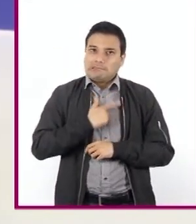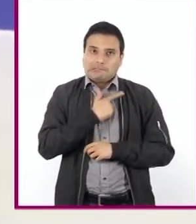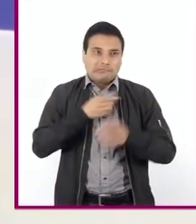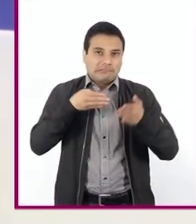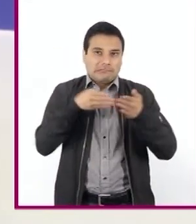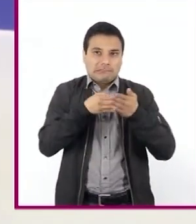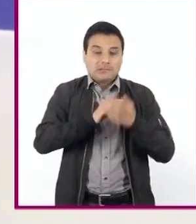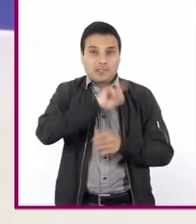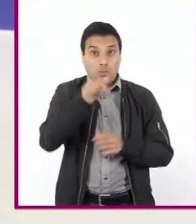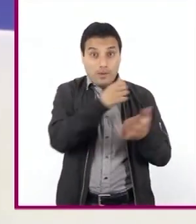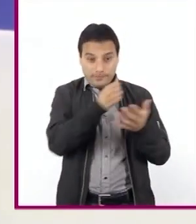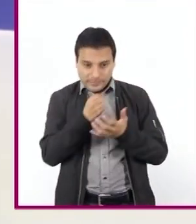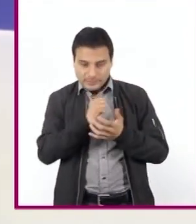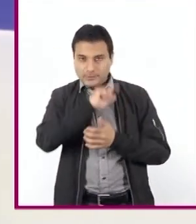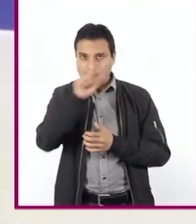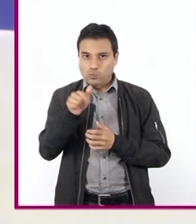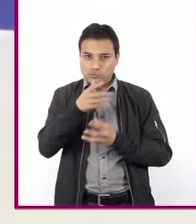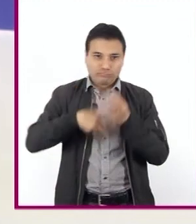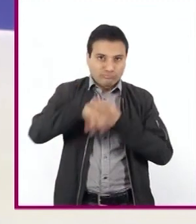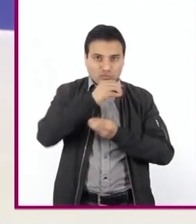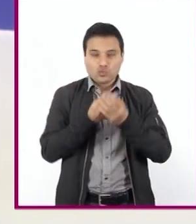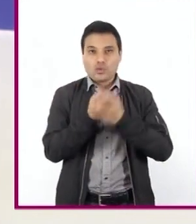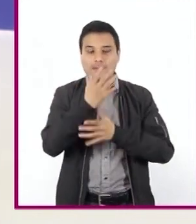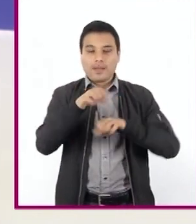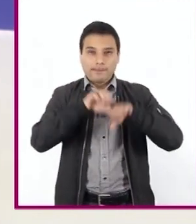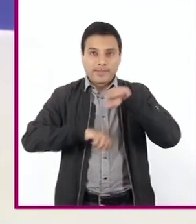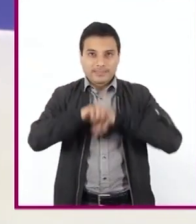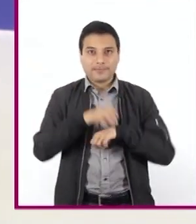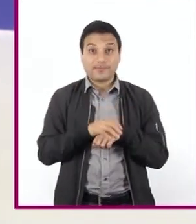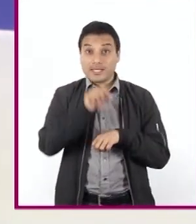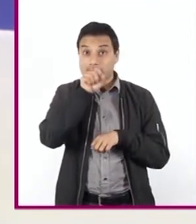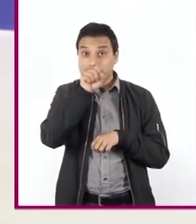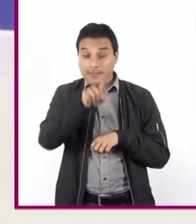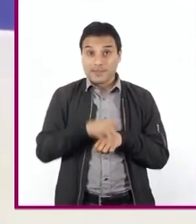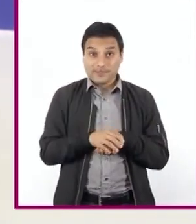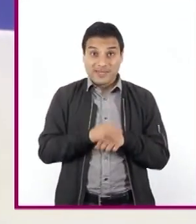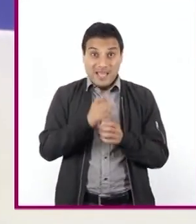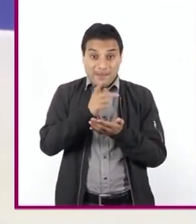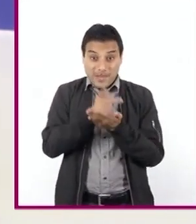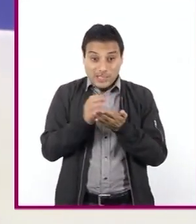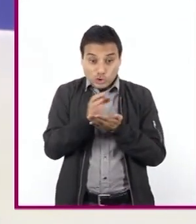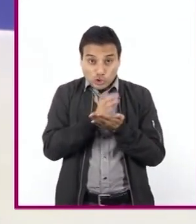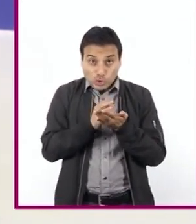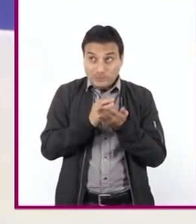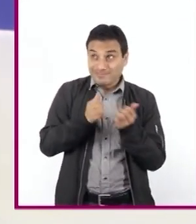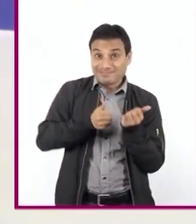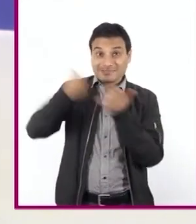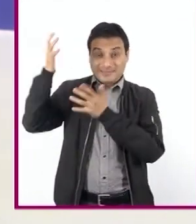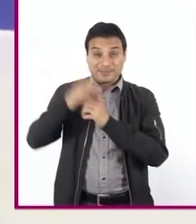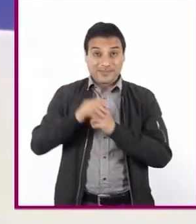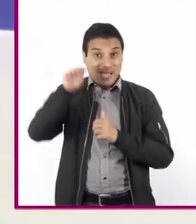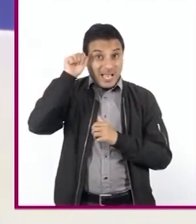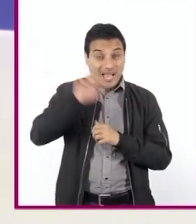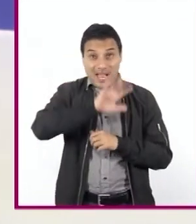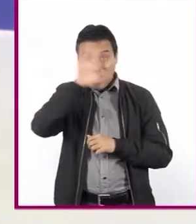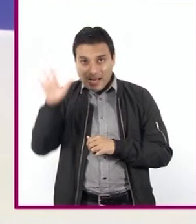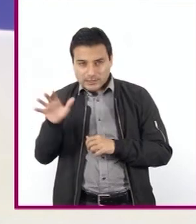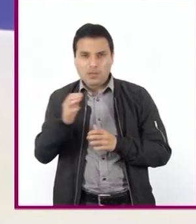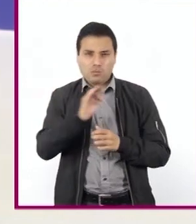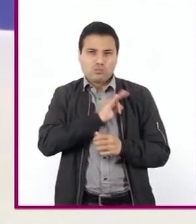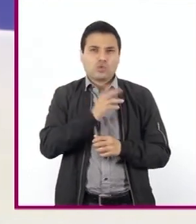parte de la plata que llegaba a Asia servía para comprar productos como sedas, especias